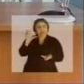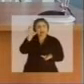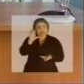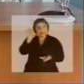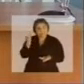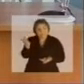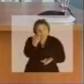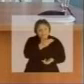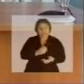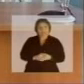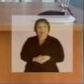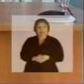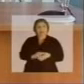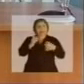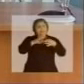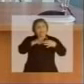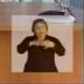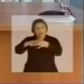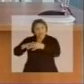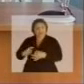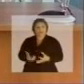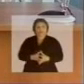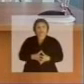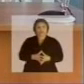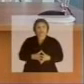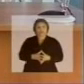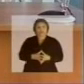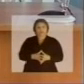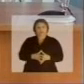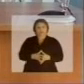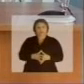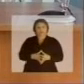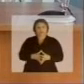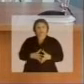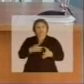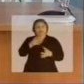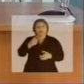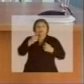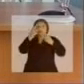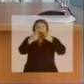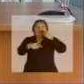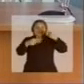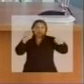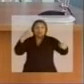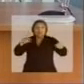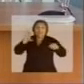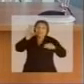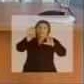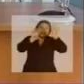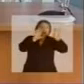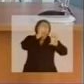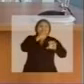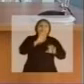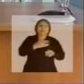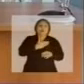Empresas A los sindicatos A los distintos Estamentos